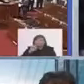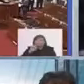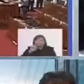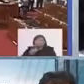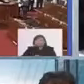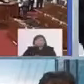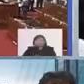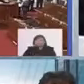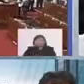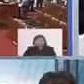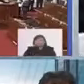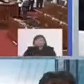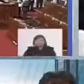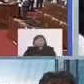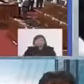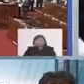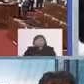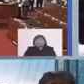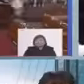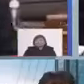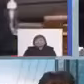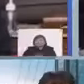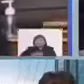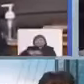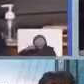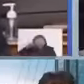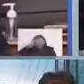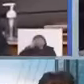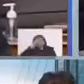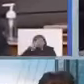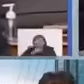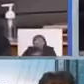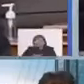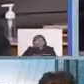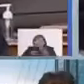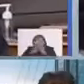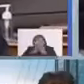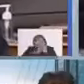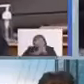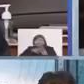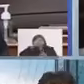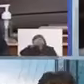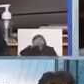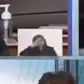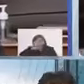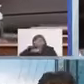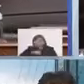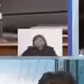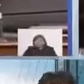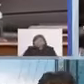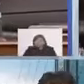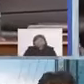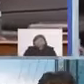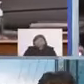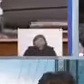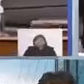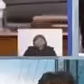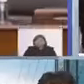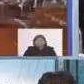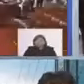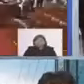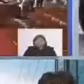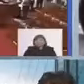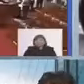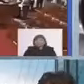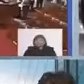Perú. Ministros que entraban, salían, renunciaban al día de haber asumido, y luego se fue sucediendo con todos los